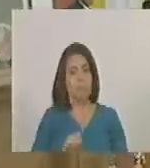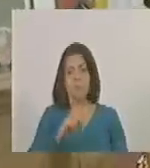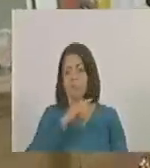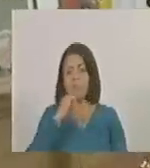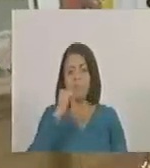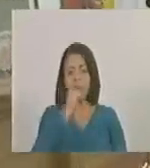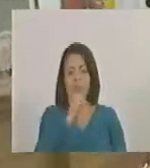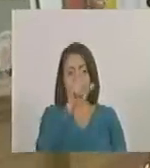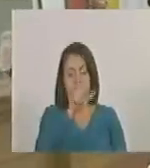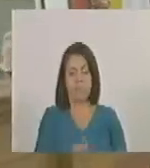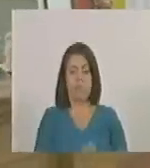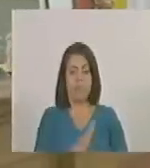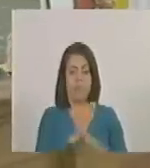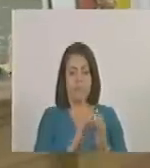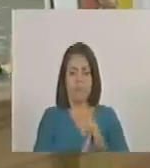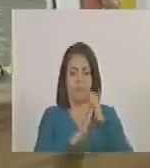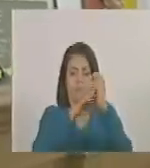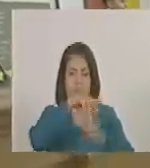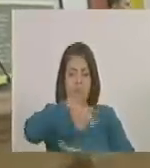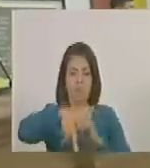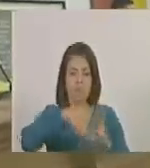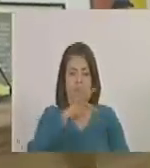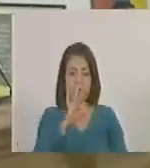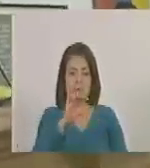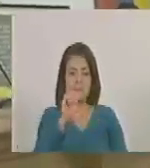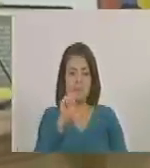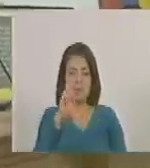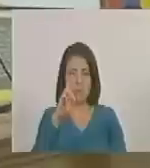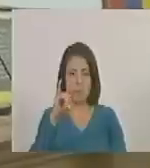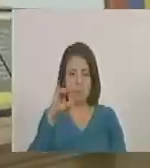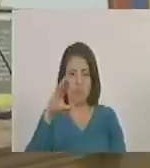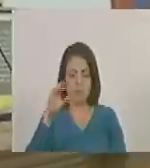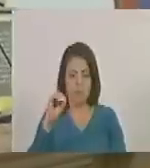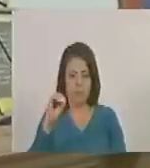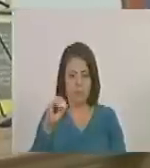cruel asesinato contra el líder revolucionario Fabricio Ojeda,